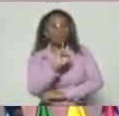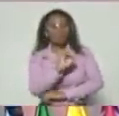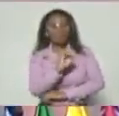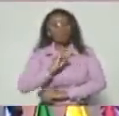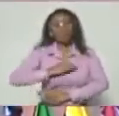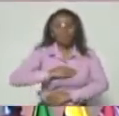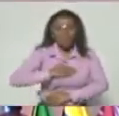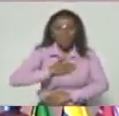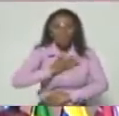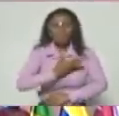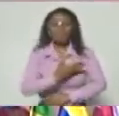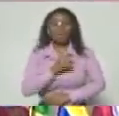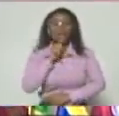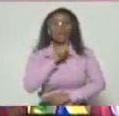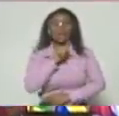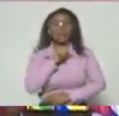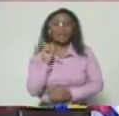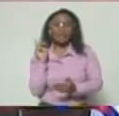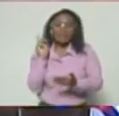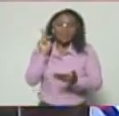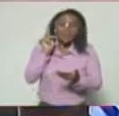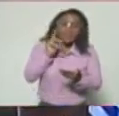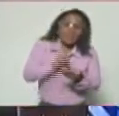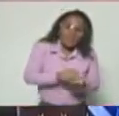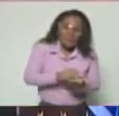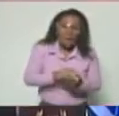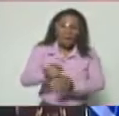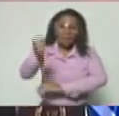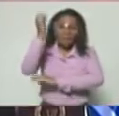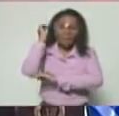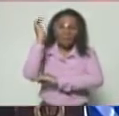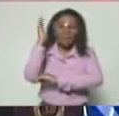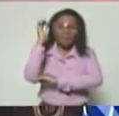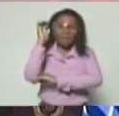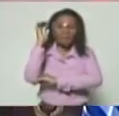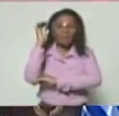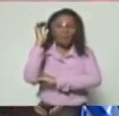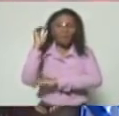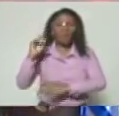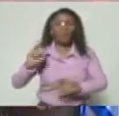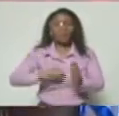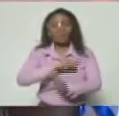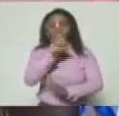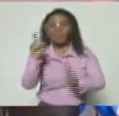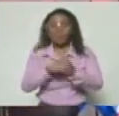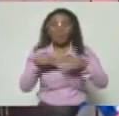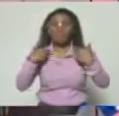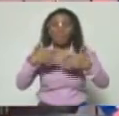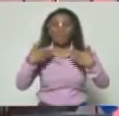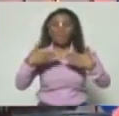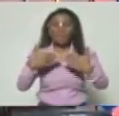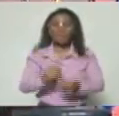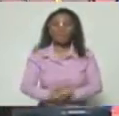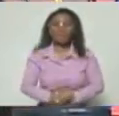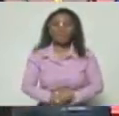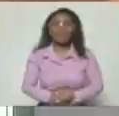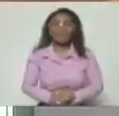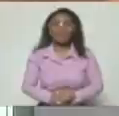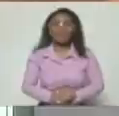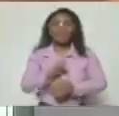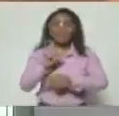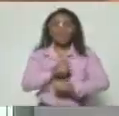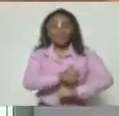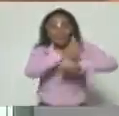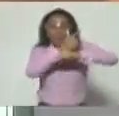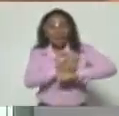posible llegar al Congreso Anfictiónico de Panamá sin las